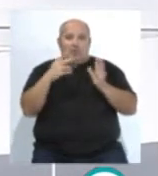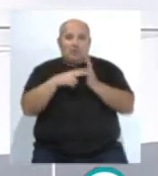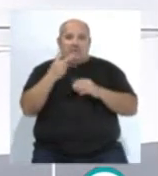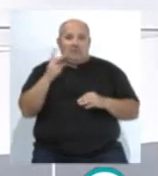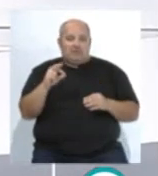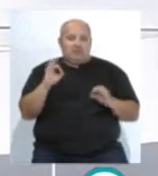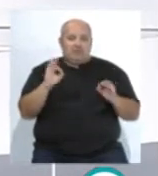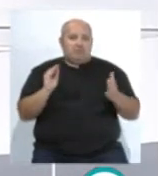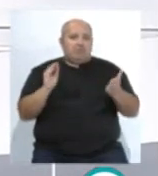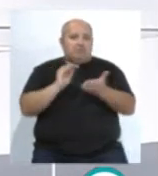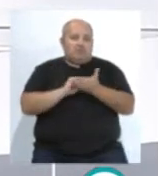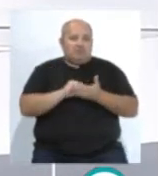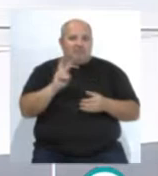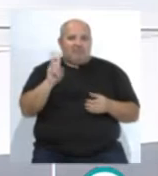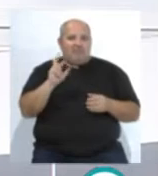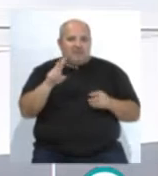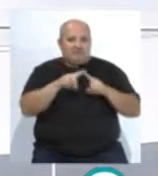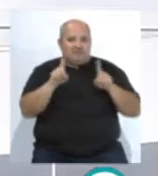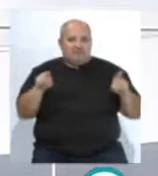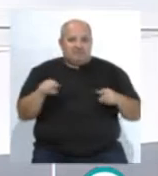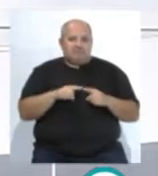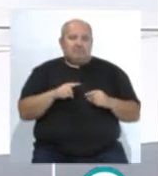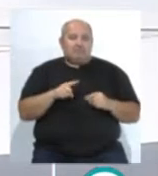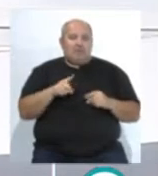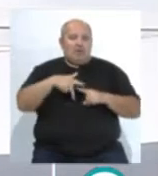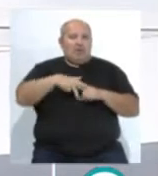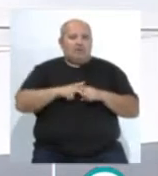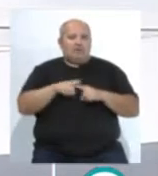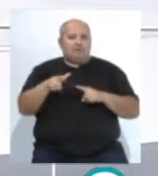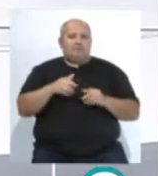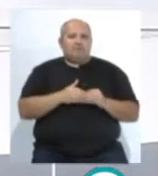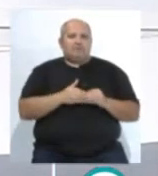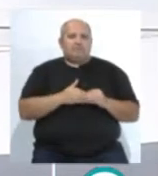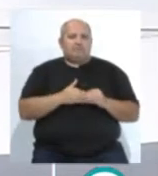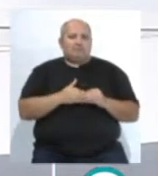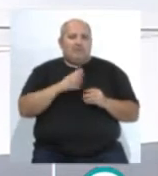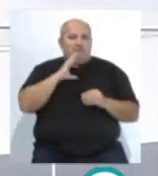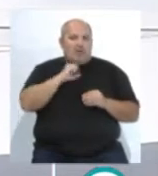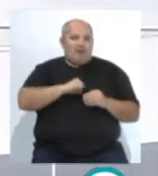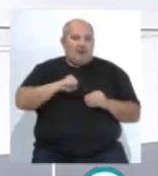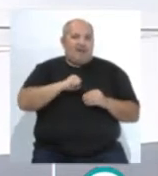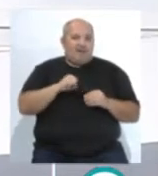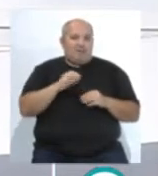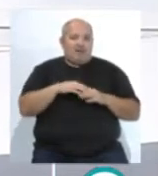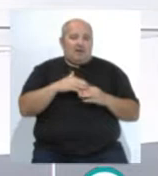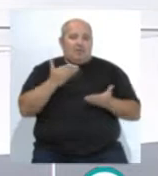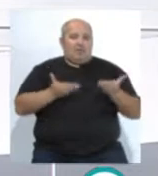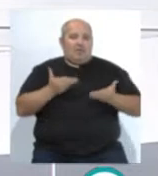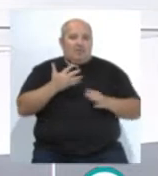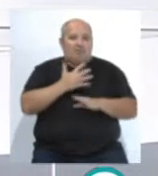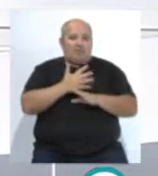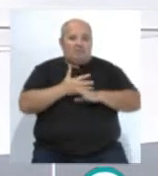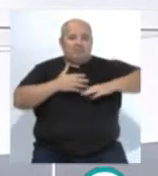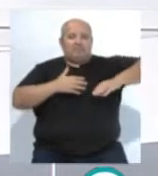2019-2020, se iba a instaurar el VAR, que creo que es una herramienta fenomenal para la justicia en el